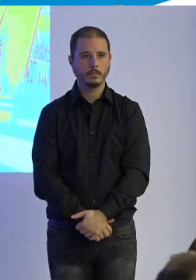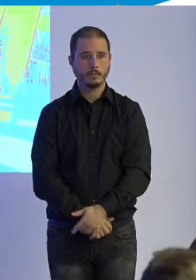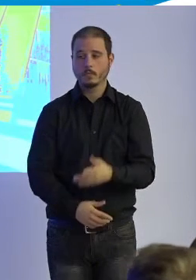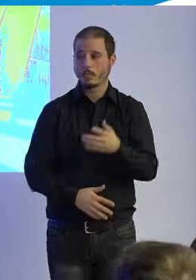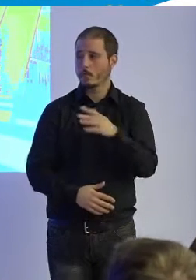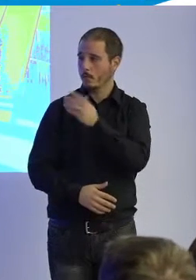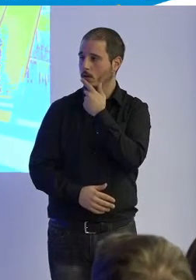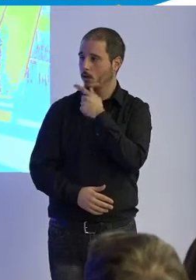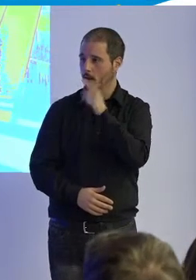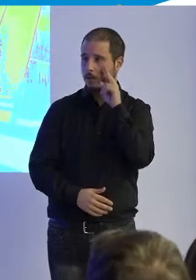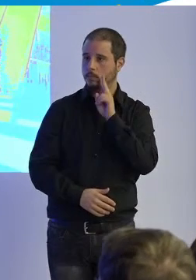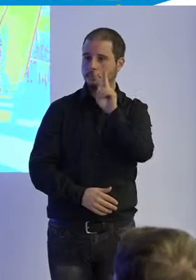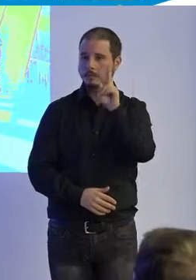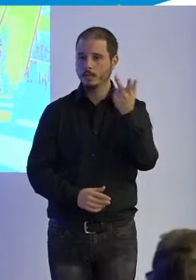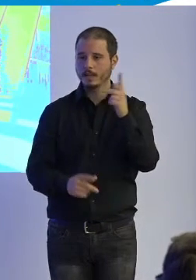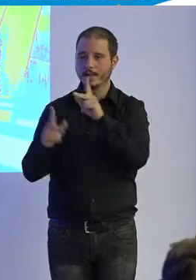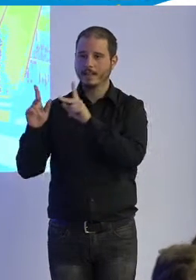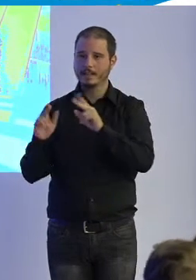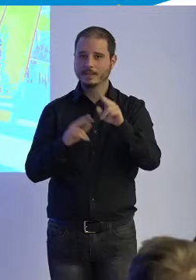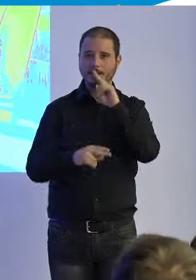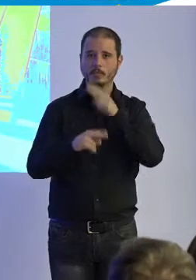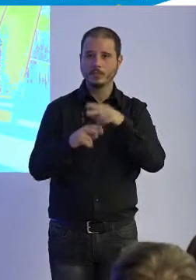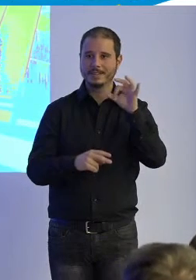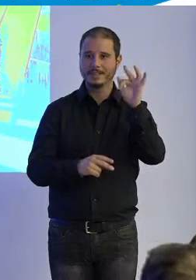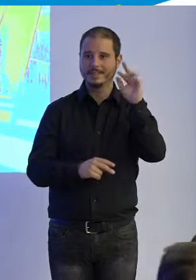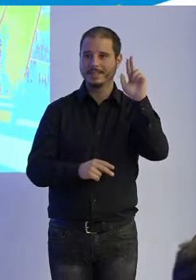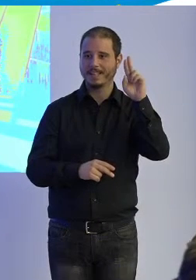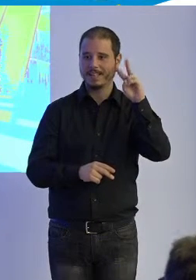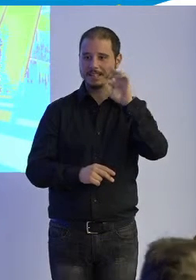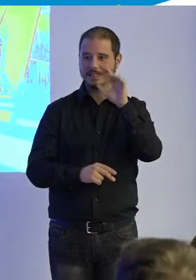¿quién ha visto Star Trek? No las nuevas,